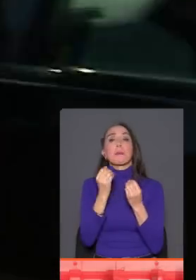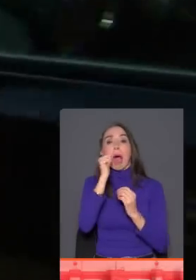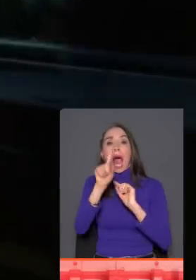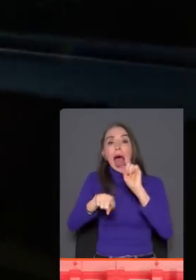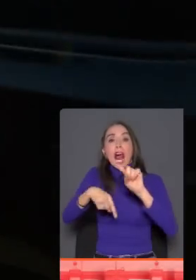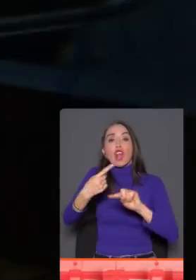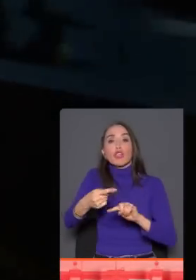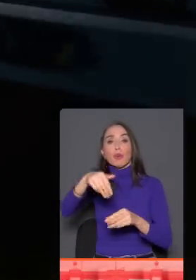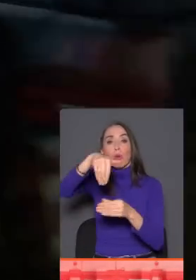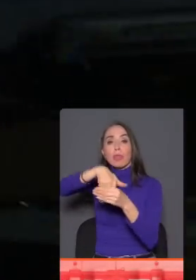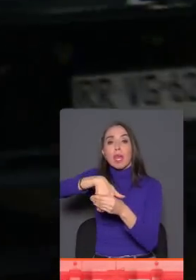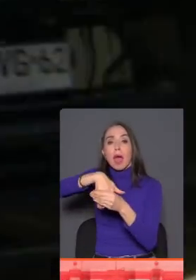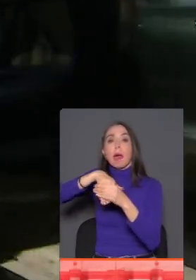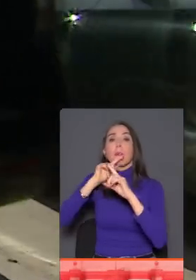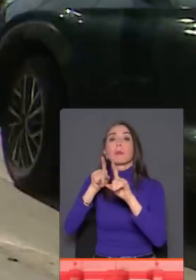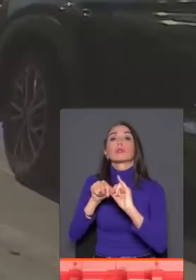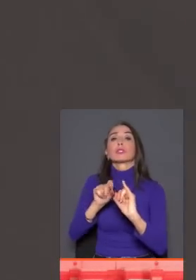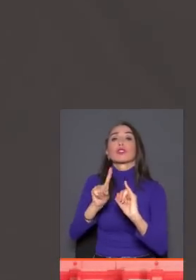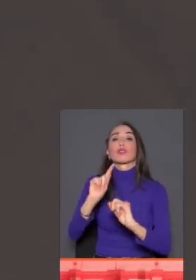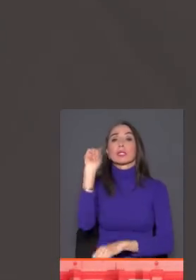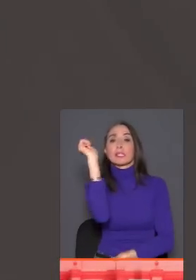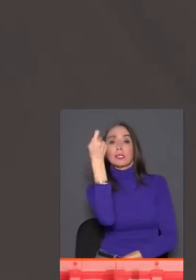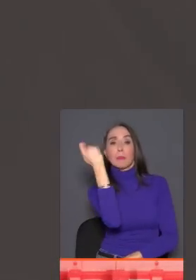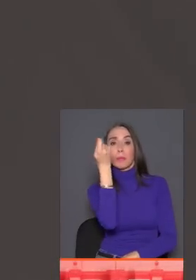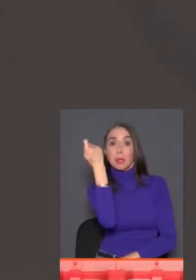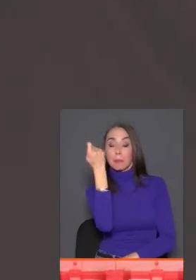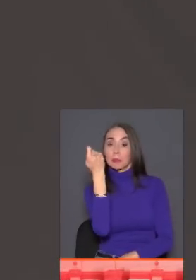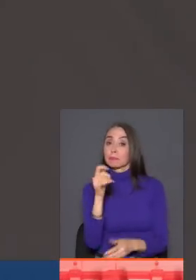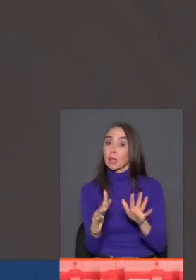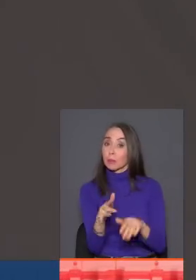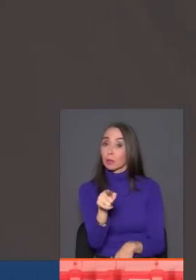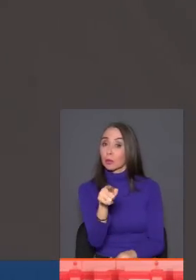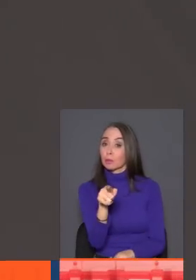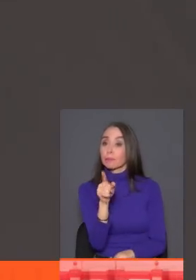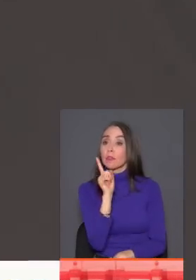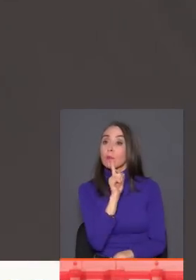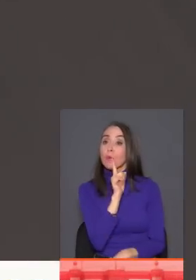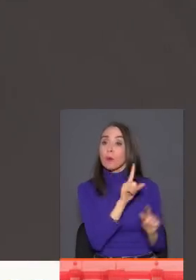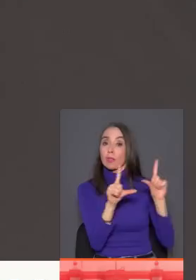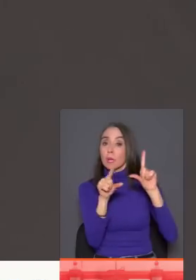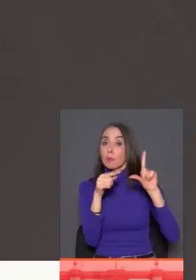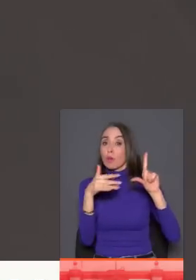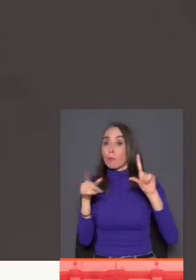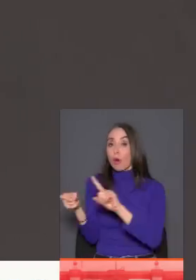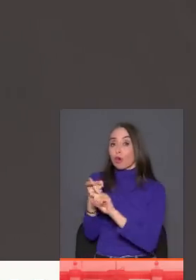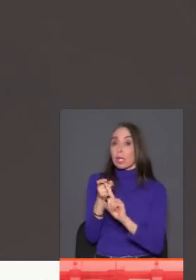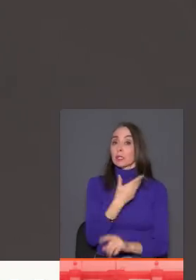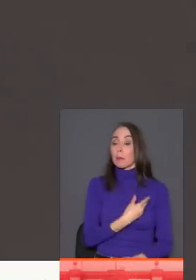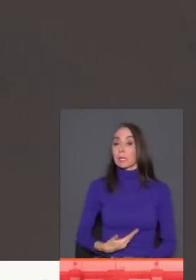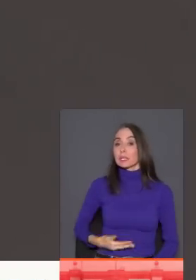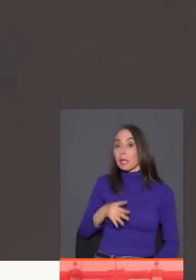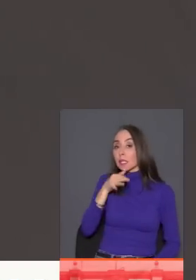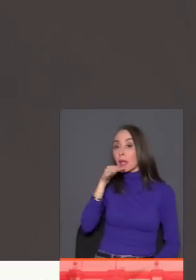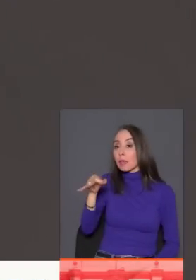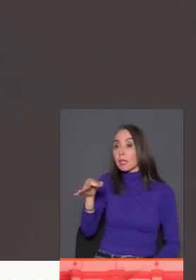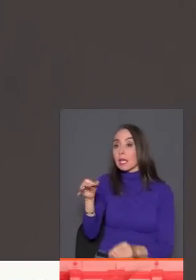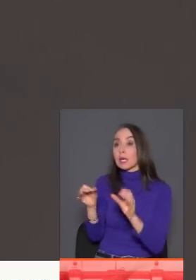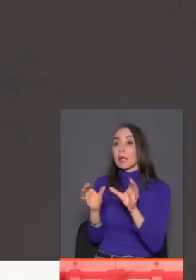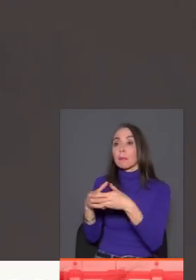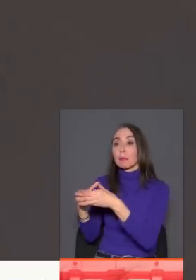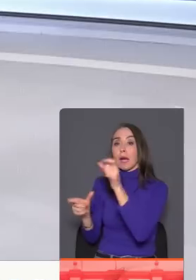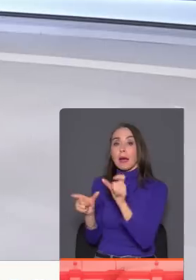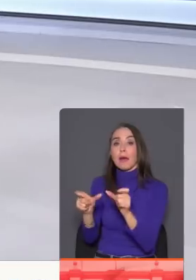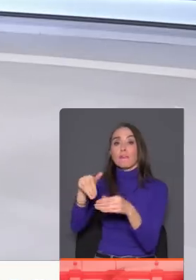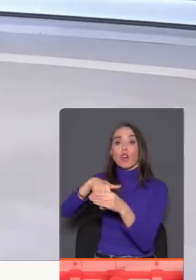de septiembre probablemente su último fue de lo más relevante ramón cuando el presidente le dice a los partidarios del rechazo